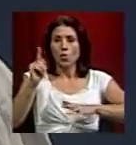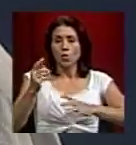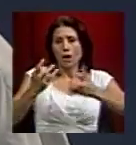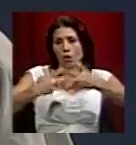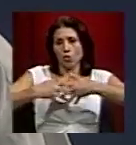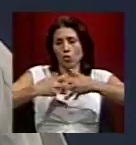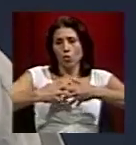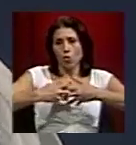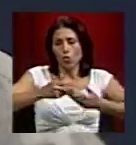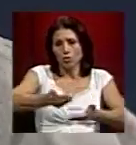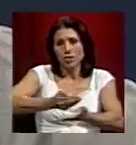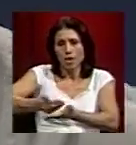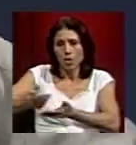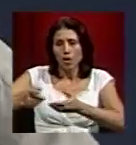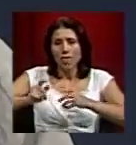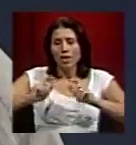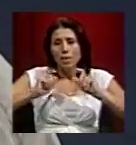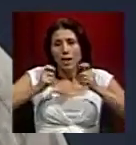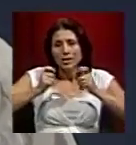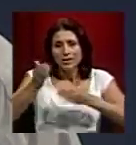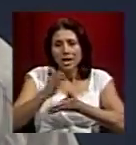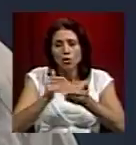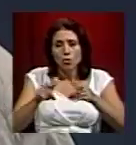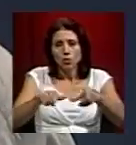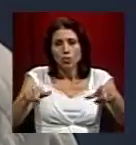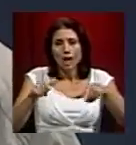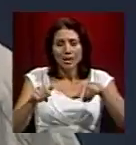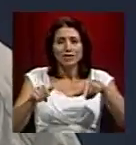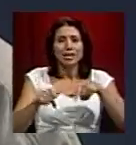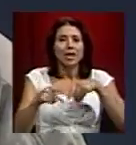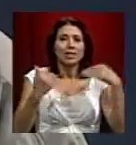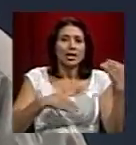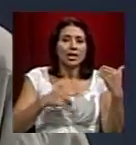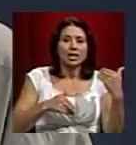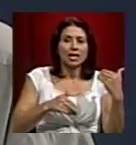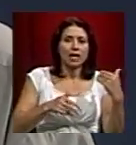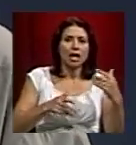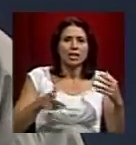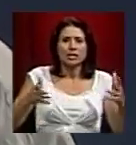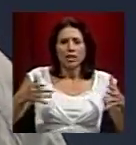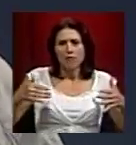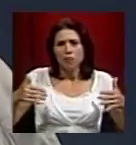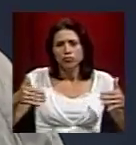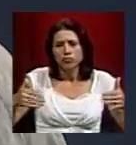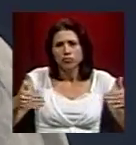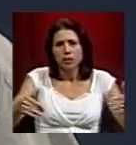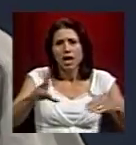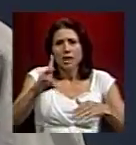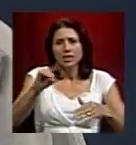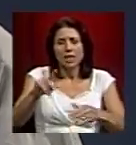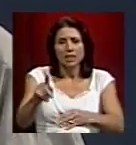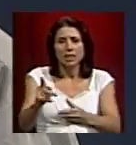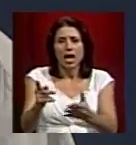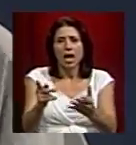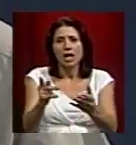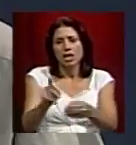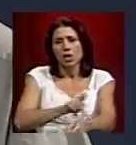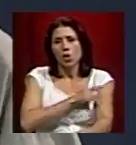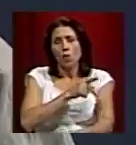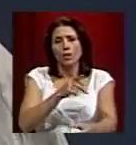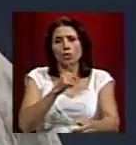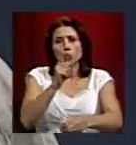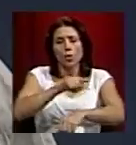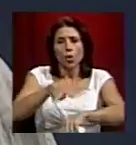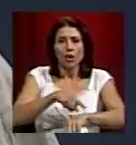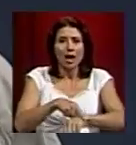algunas partes de Argentina pues se van a 60 o 70 kilómetros por hora, porque son grandes extensiones de terreno, cosa que aquí te chocarían con la